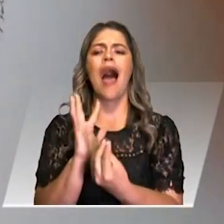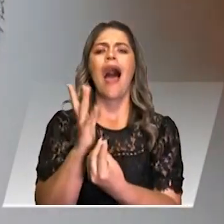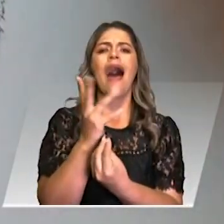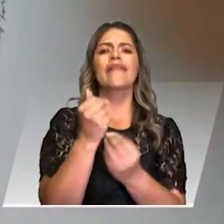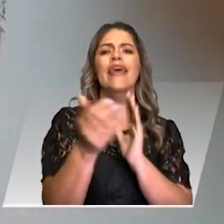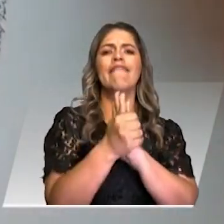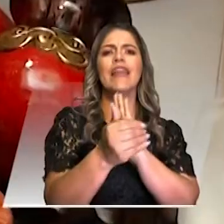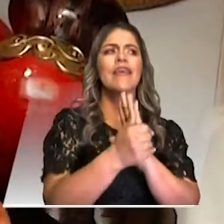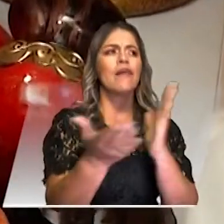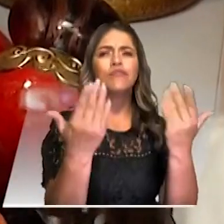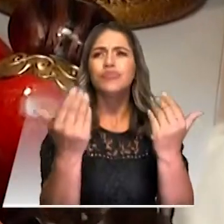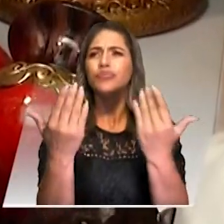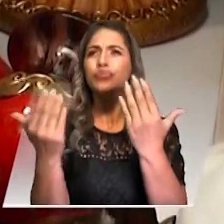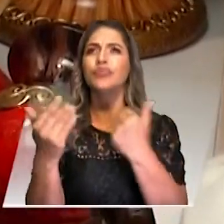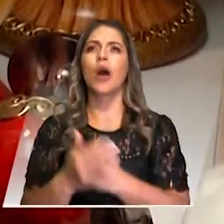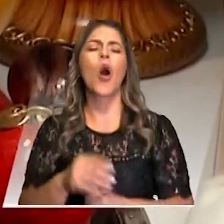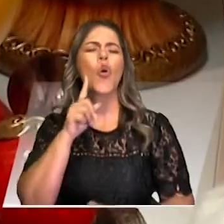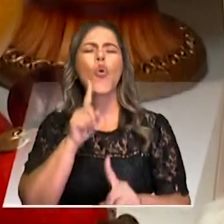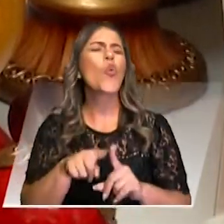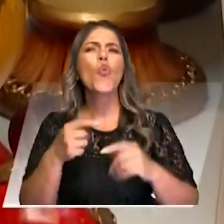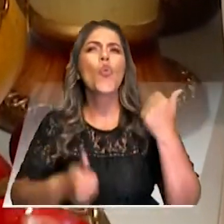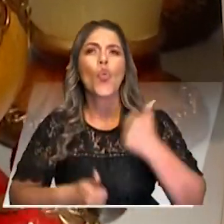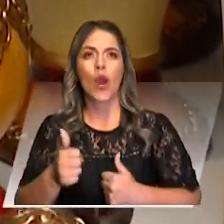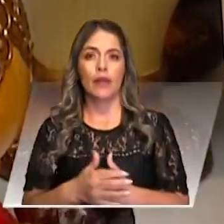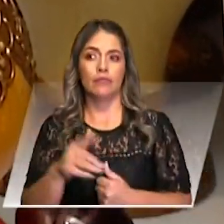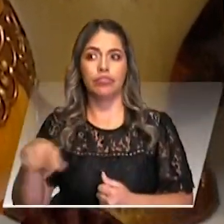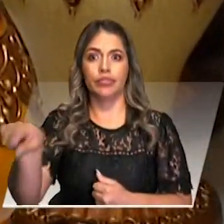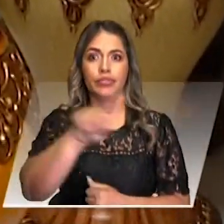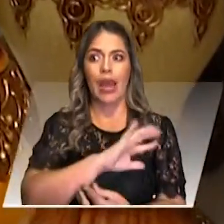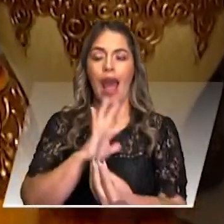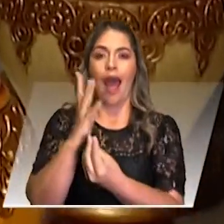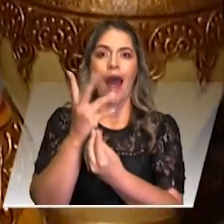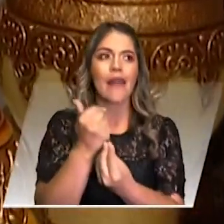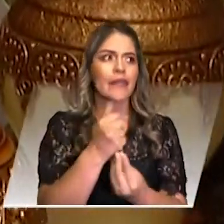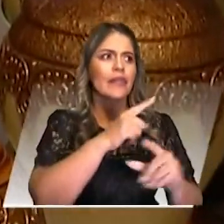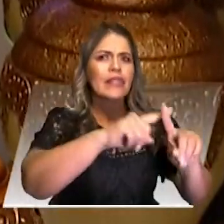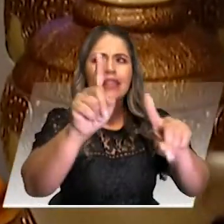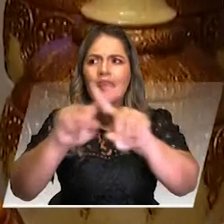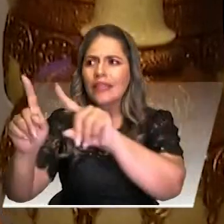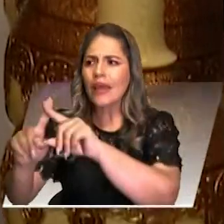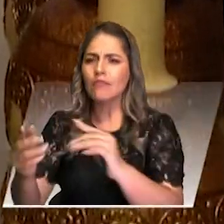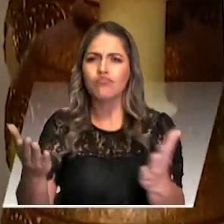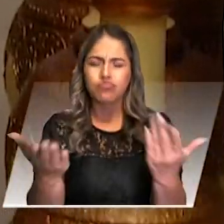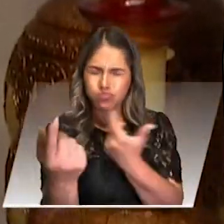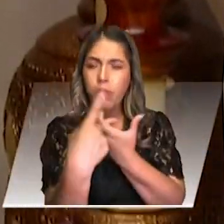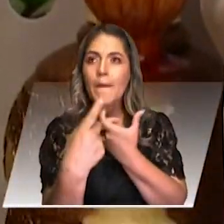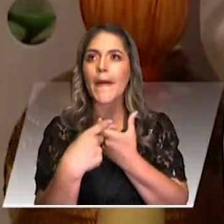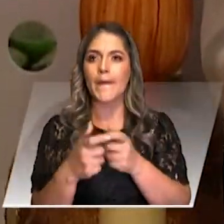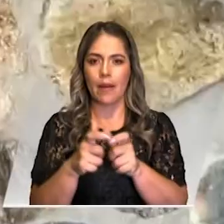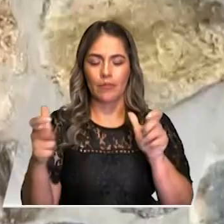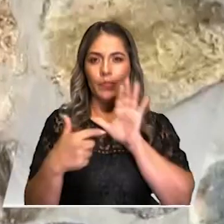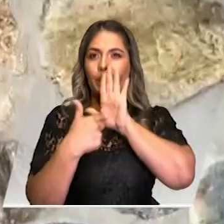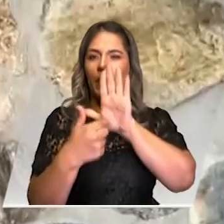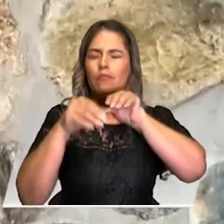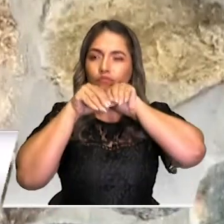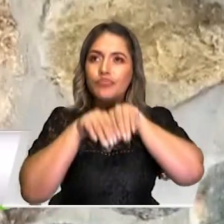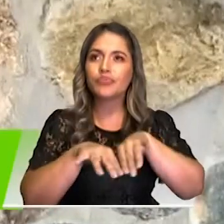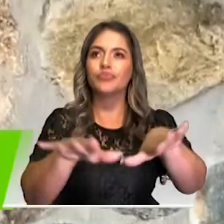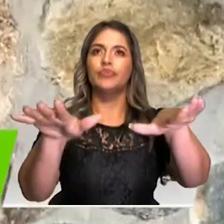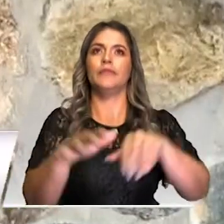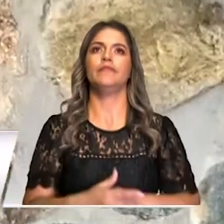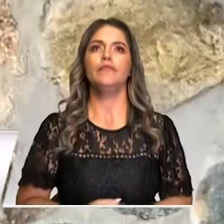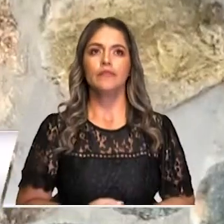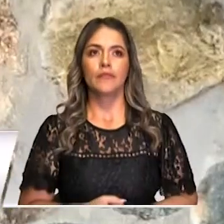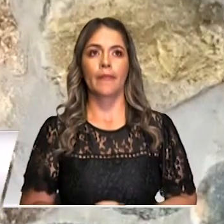2021, cuyo propósito es promover y difundir las prácticas de artistas emergentes del departamento. Tenemos